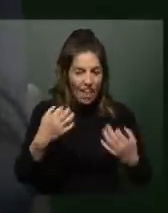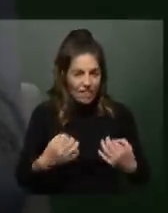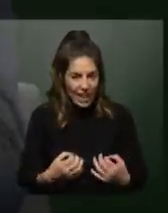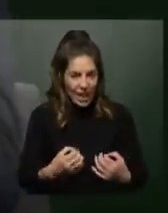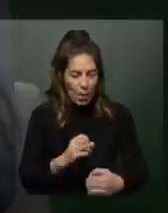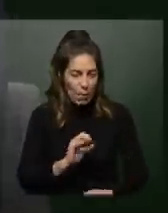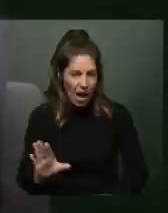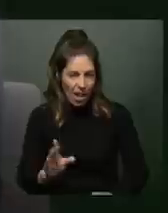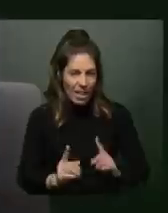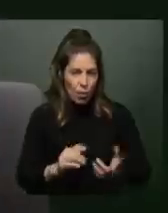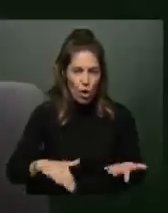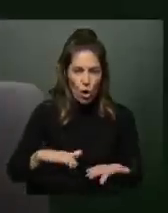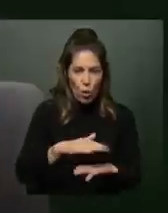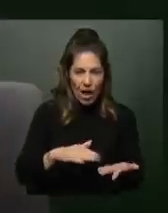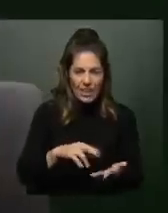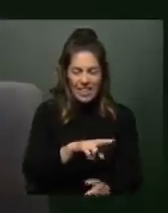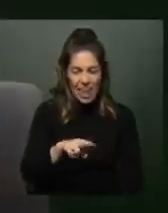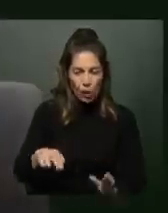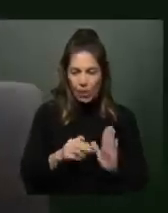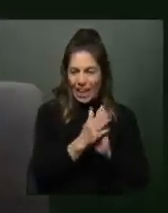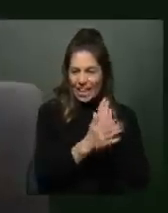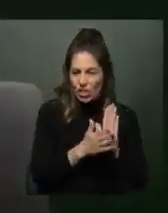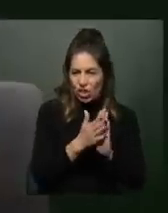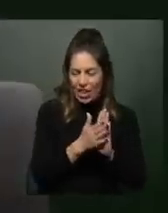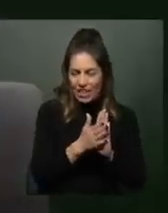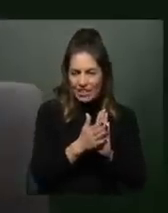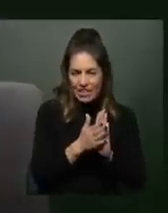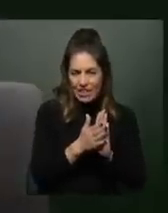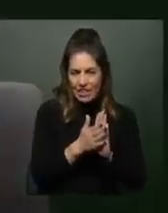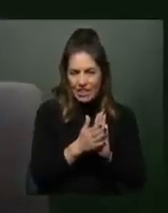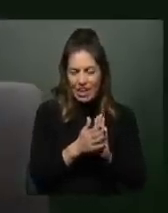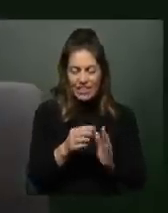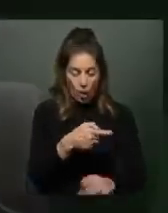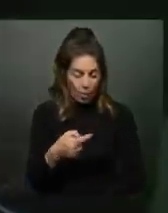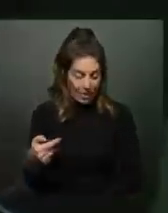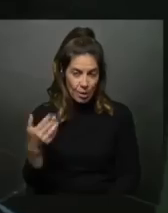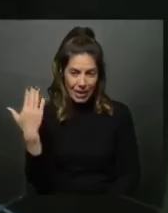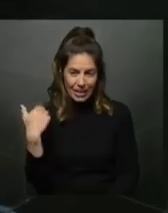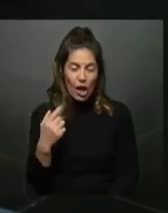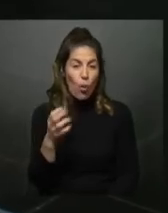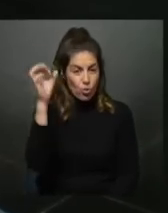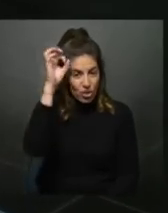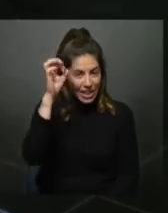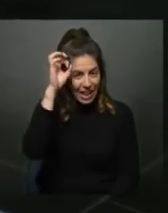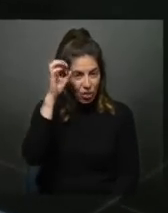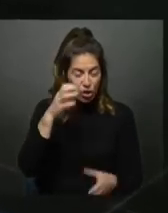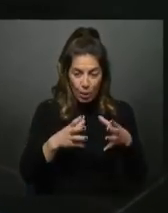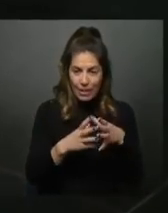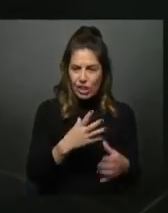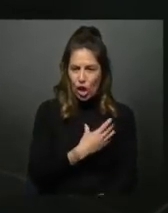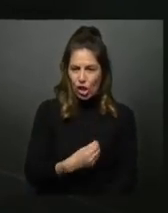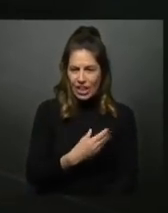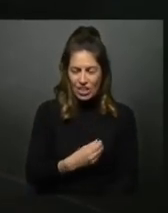en algunos puntos de las rutas nacionales sin ir más lejos hace Bueno una semana un senador del partido Nacional Sebastián de Silva